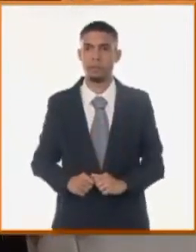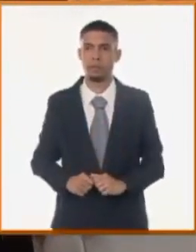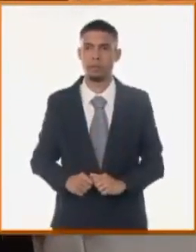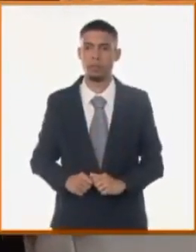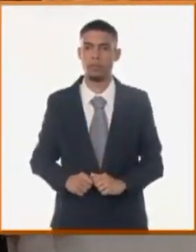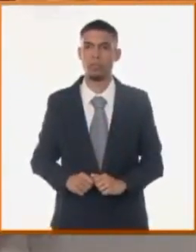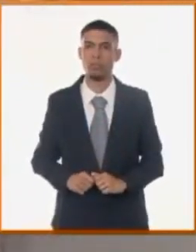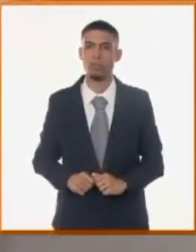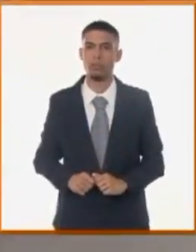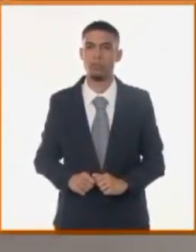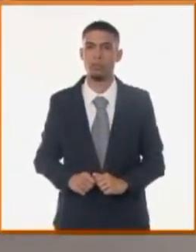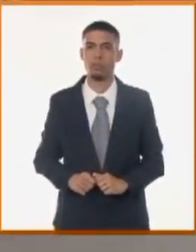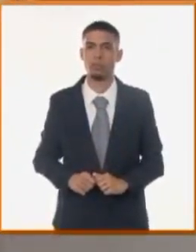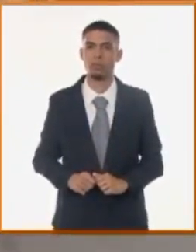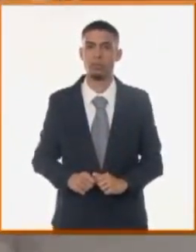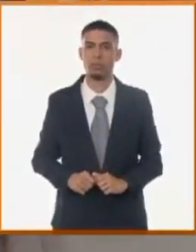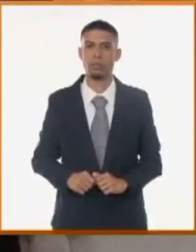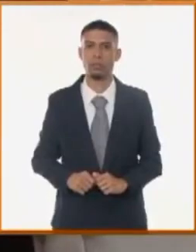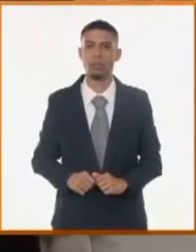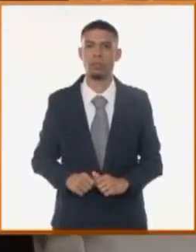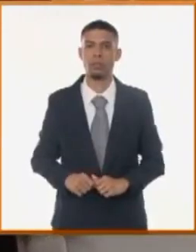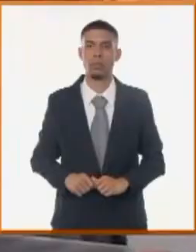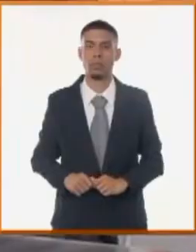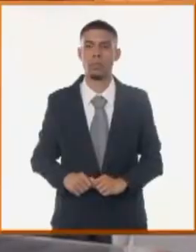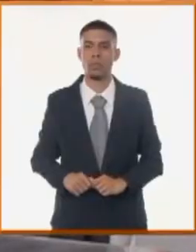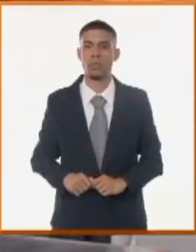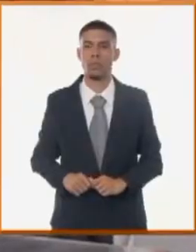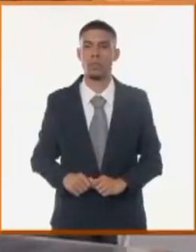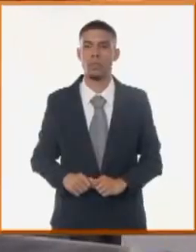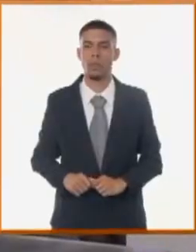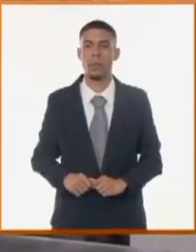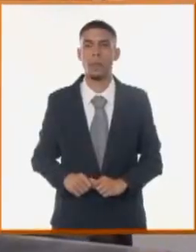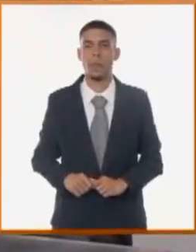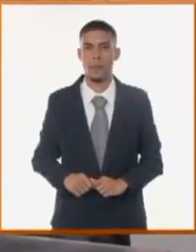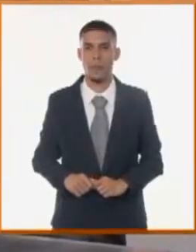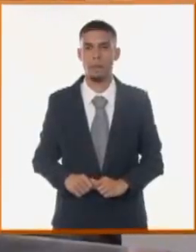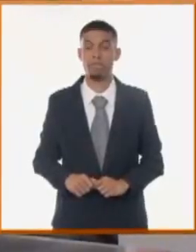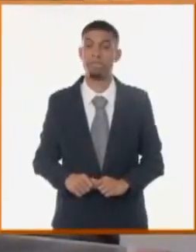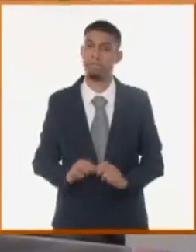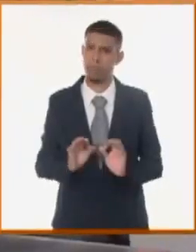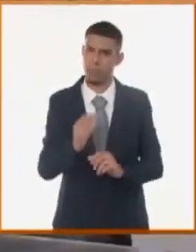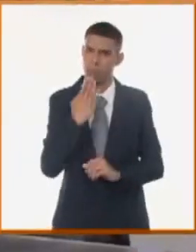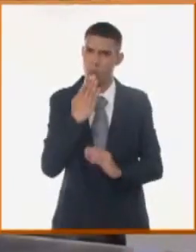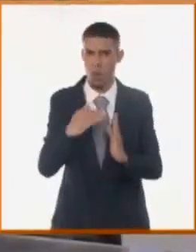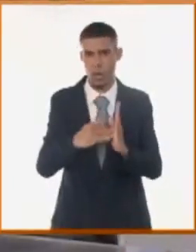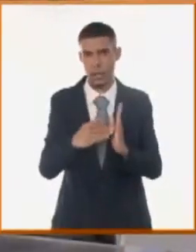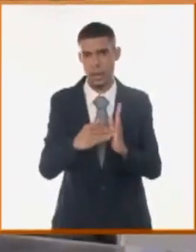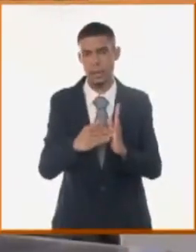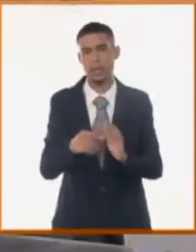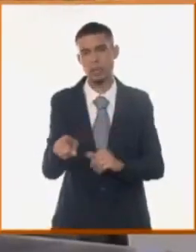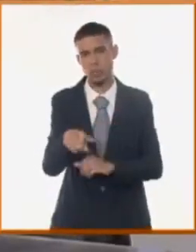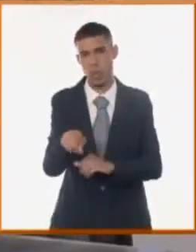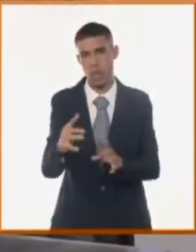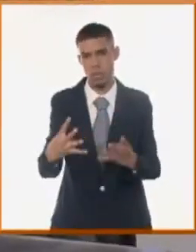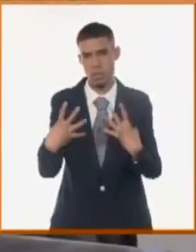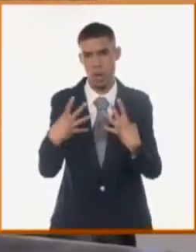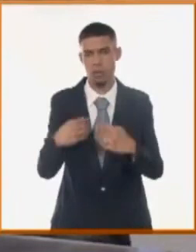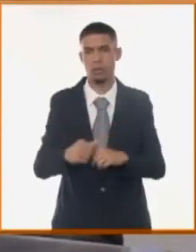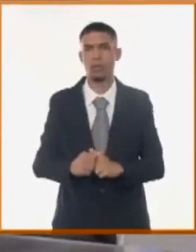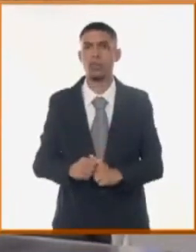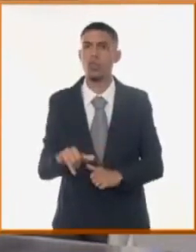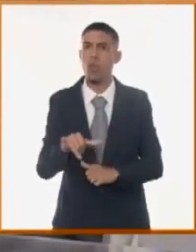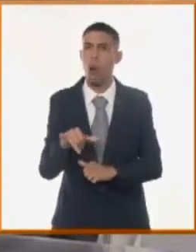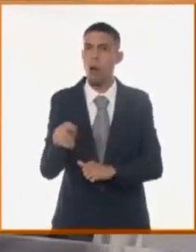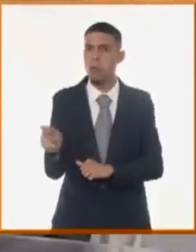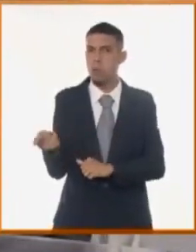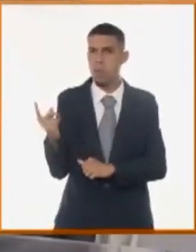ponnos al tanto de cómo anda Radio Cuba en estos tiempos. Randy, primero que todo, buenas tardes a ti, tardes, noches ya a ti y a todos los radioyentes y